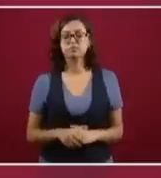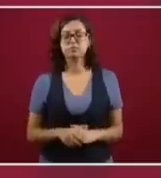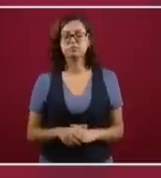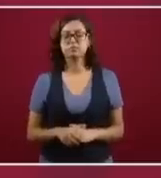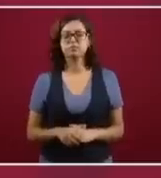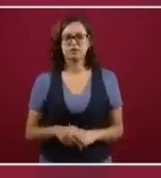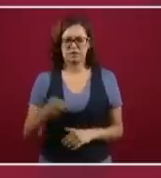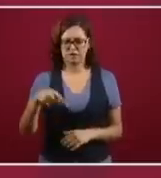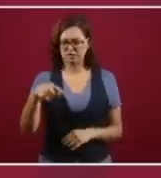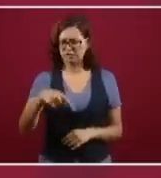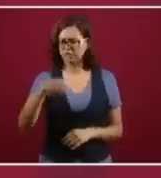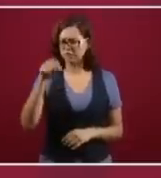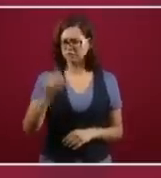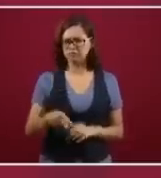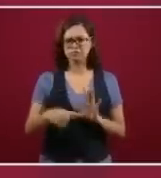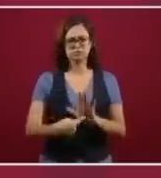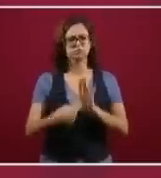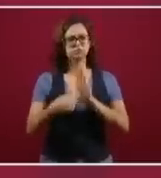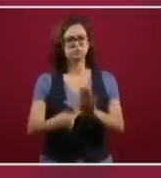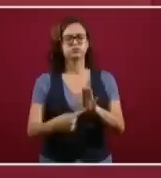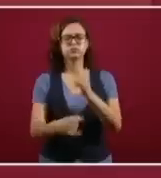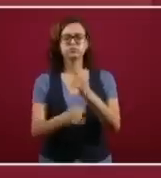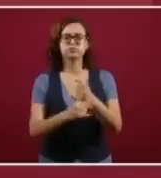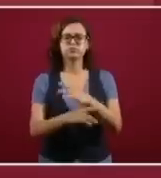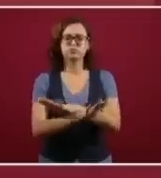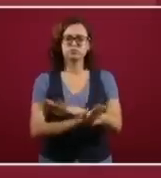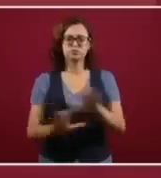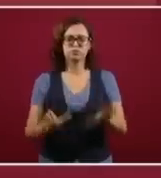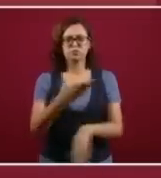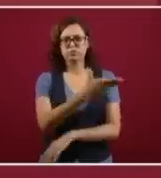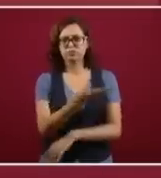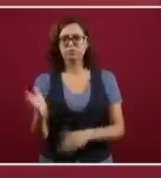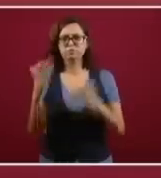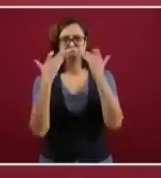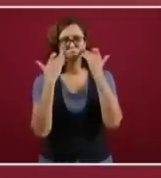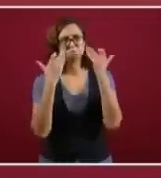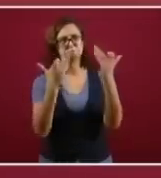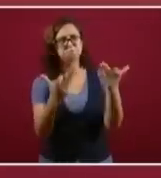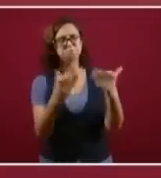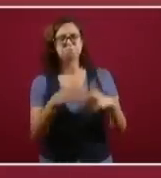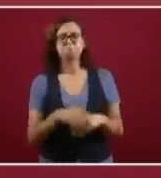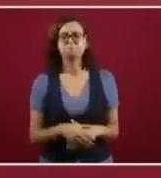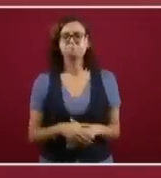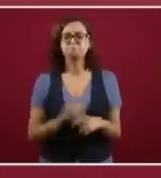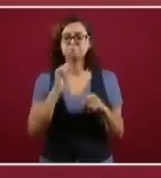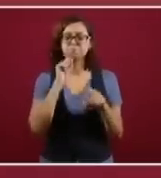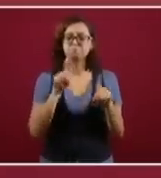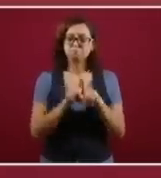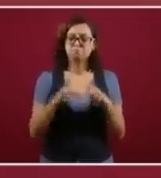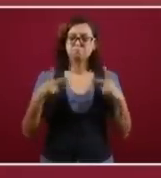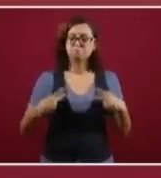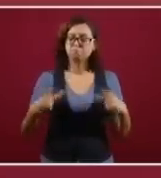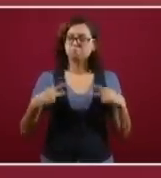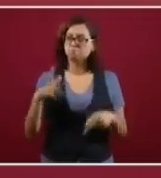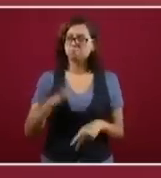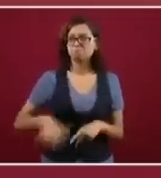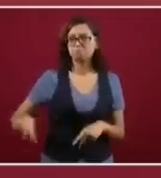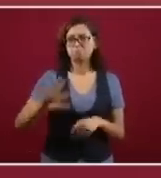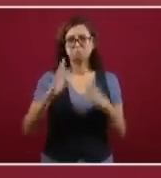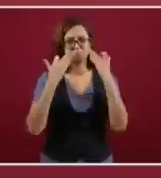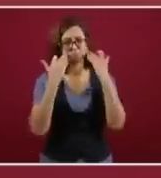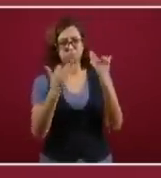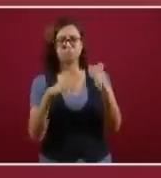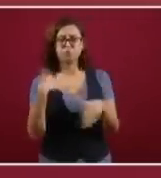Vamos aquí a hacer un informe ante ustedes y ante los ciudadanos. La